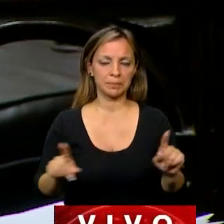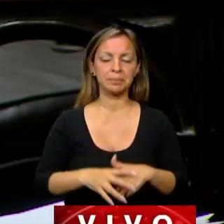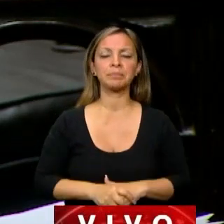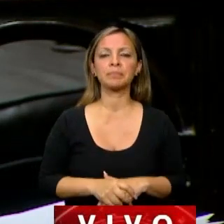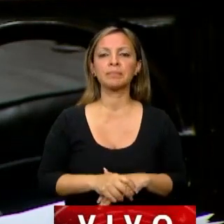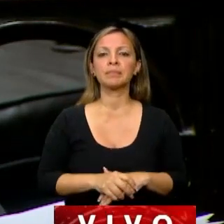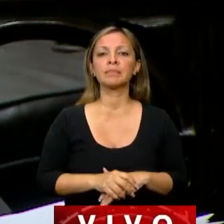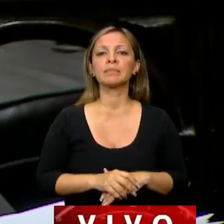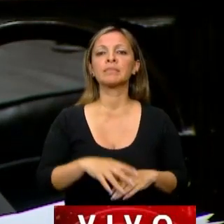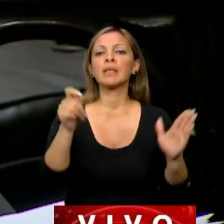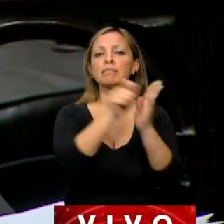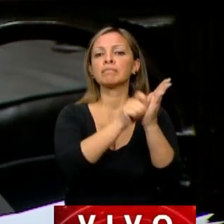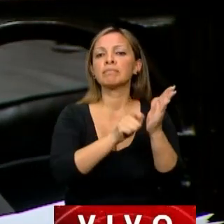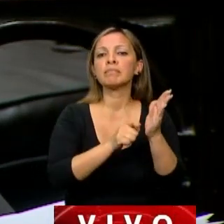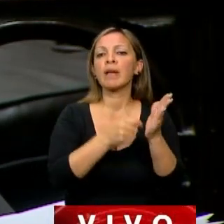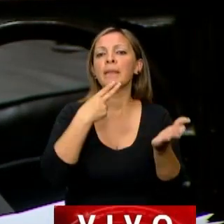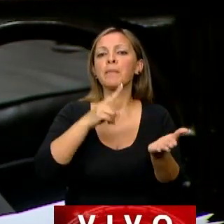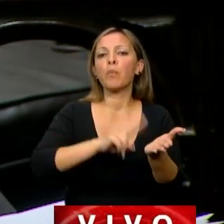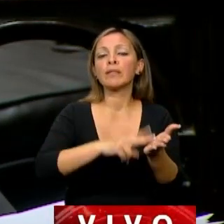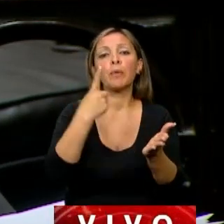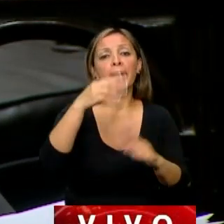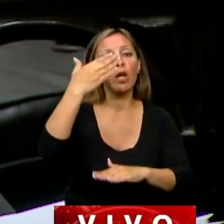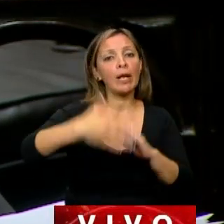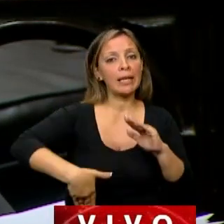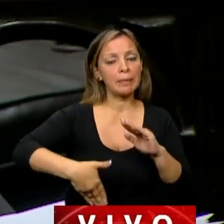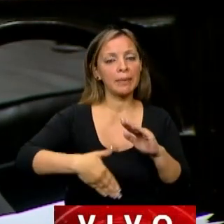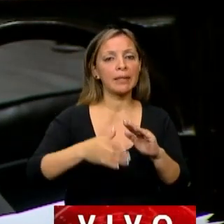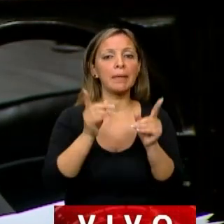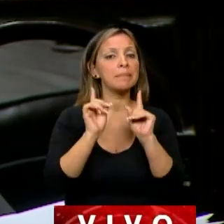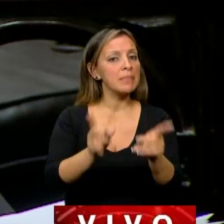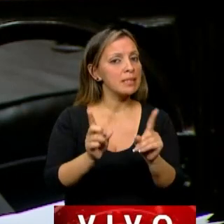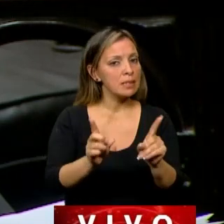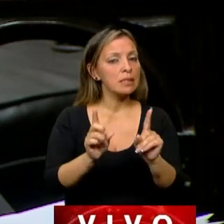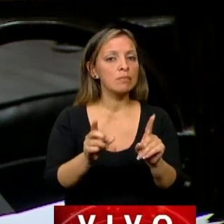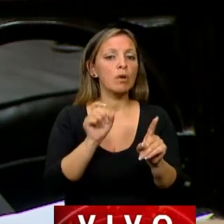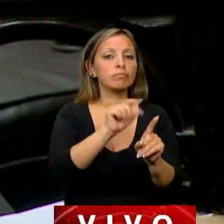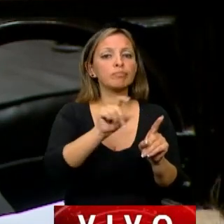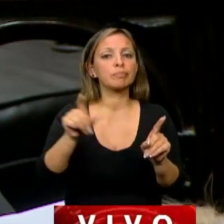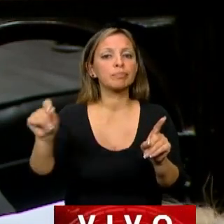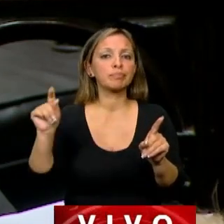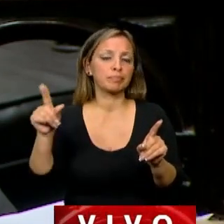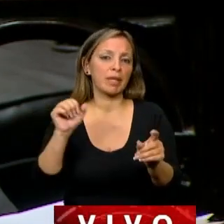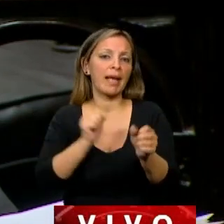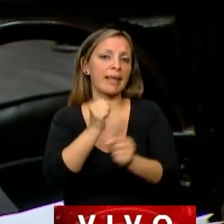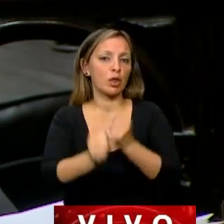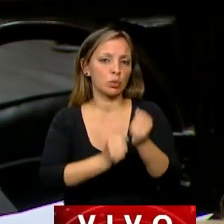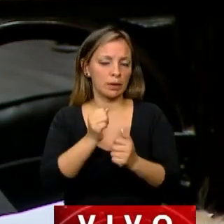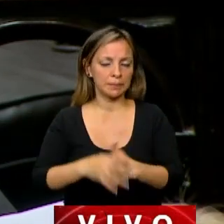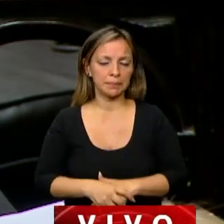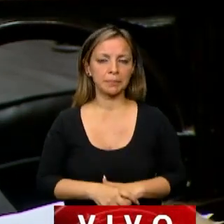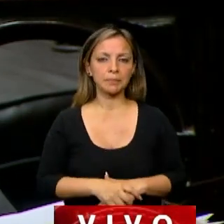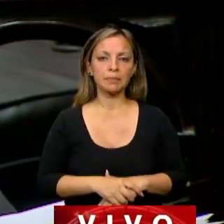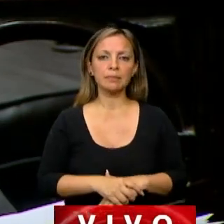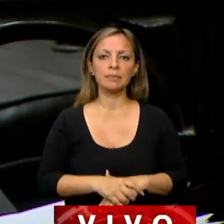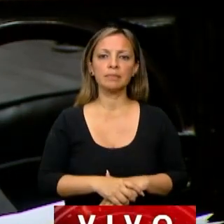aplicación de alícuotas que no sean superiores a las establecidas para cada actividad es